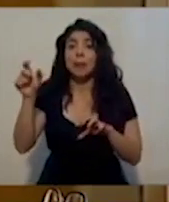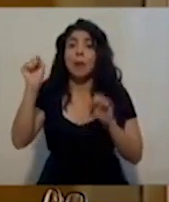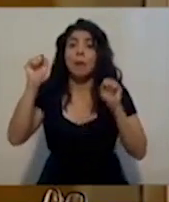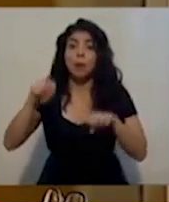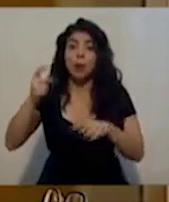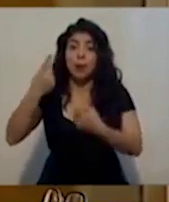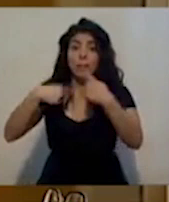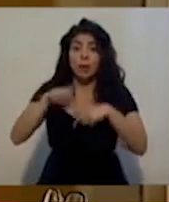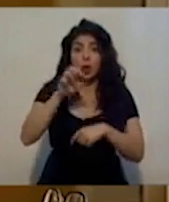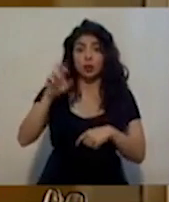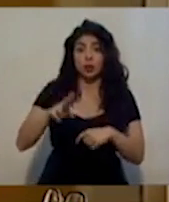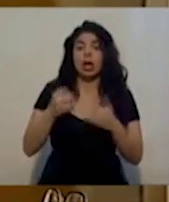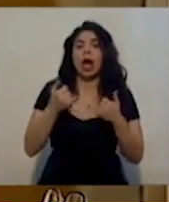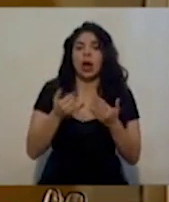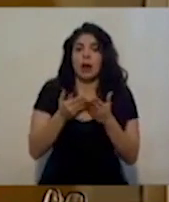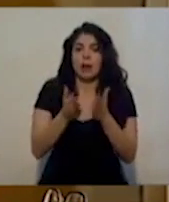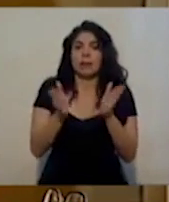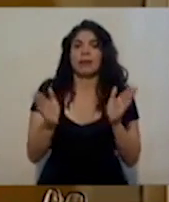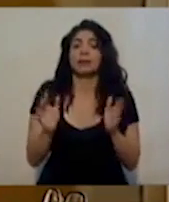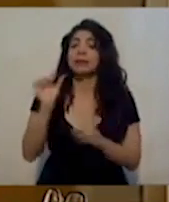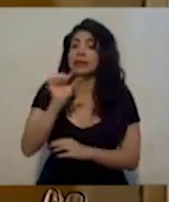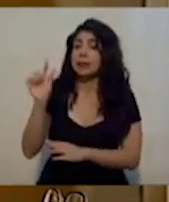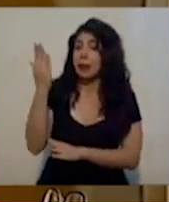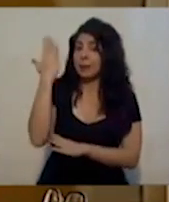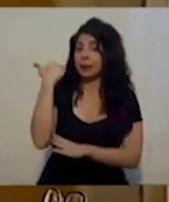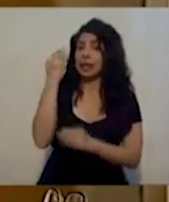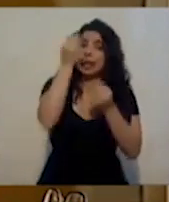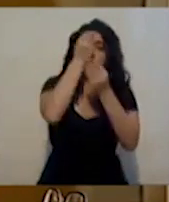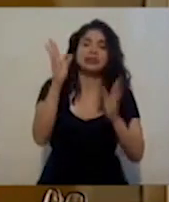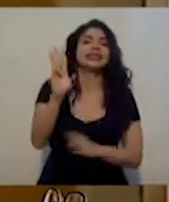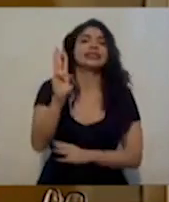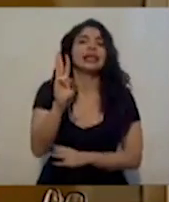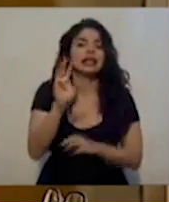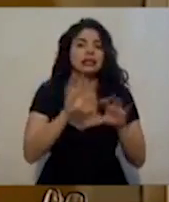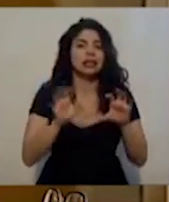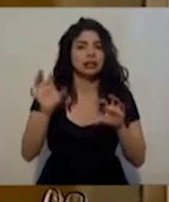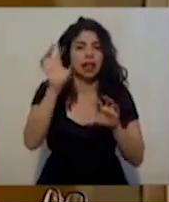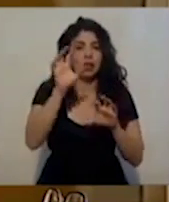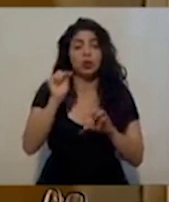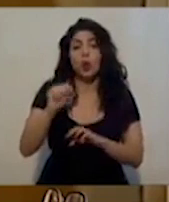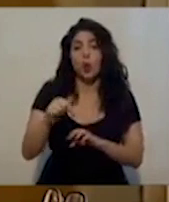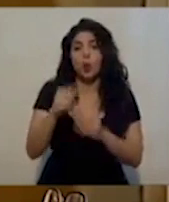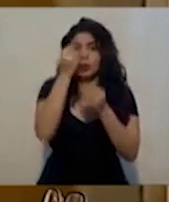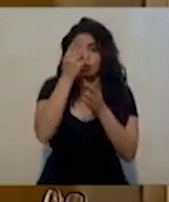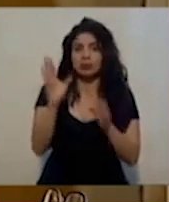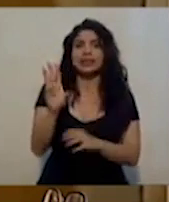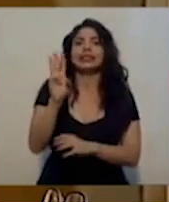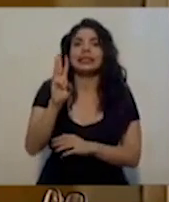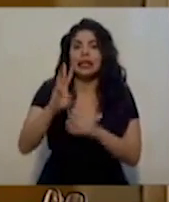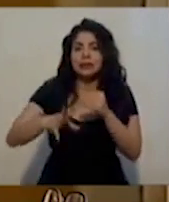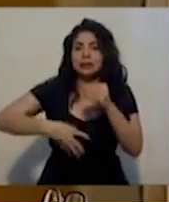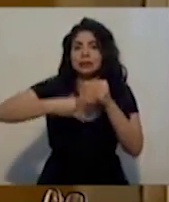costa rica se amplía la semana pasada anunciamos 6 estados hoy vamos a anunciar seis